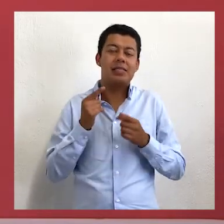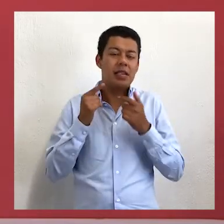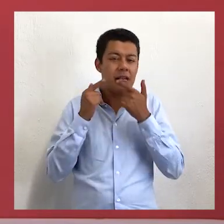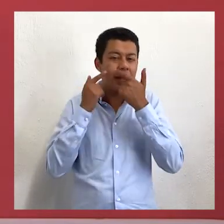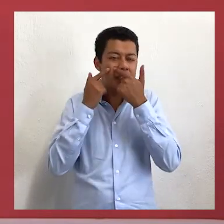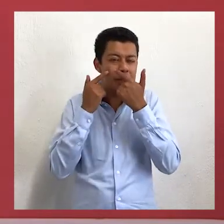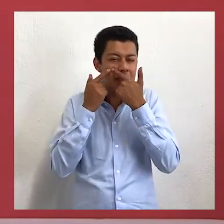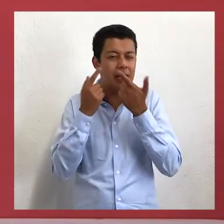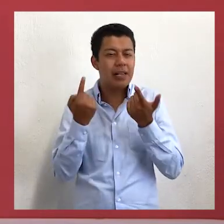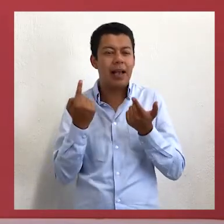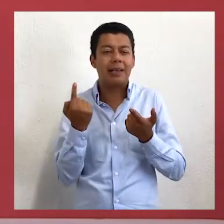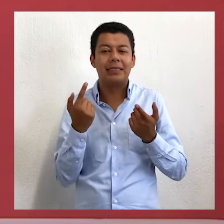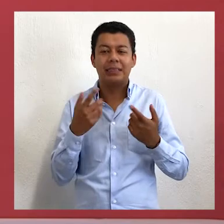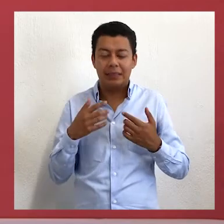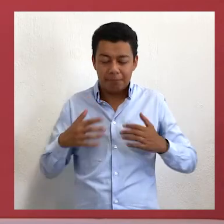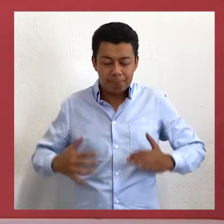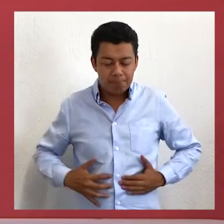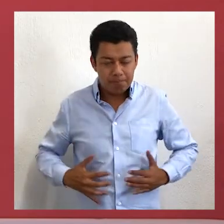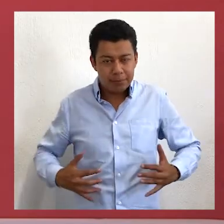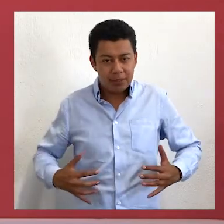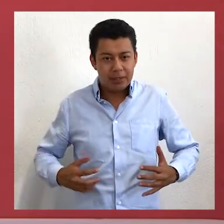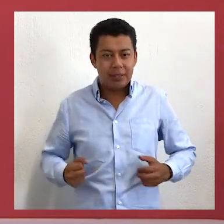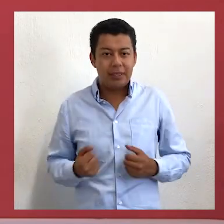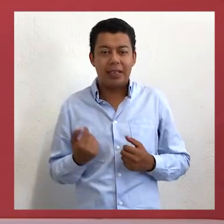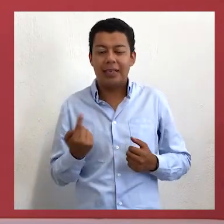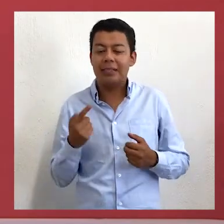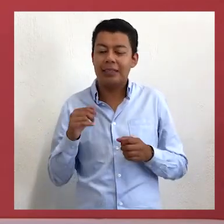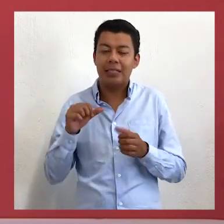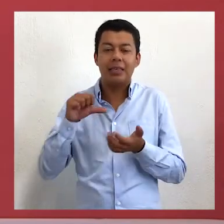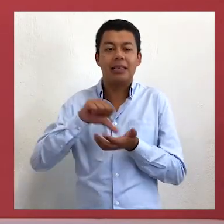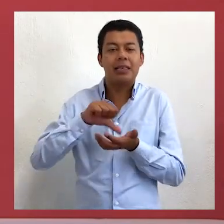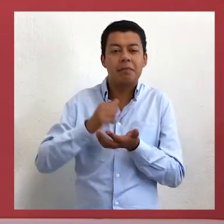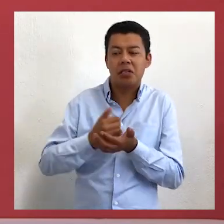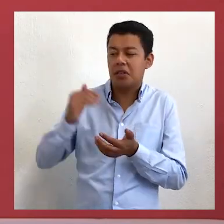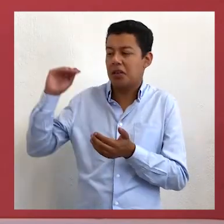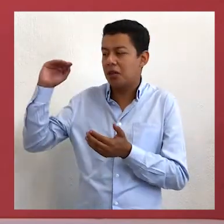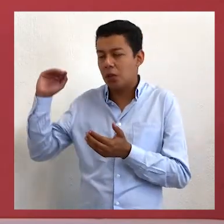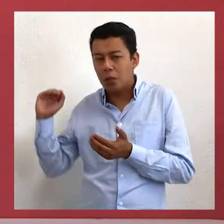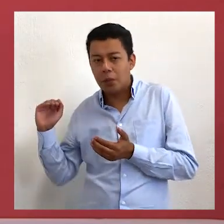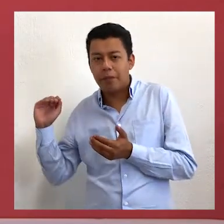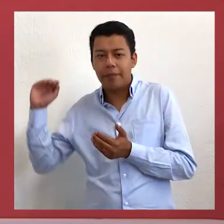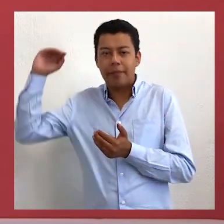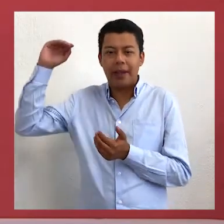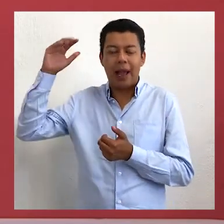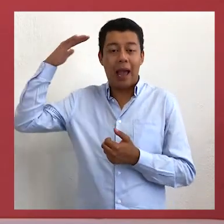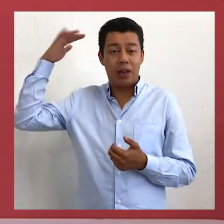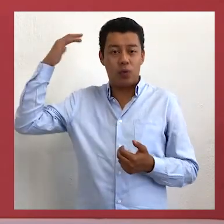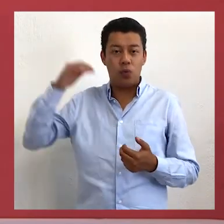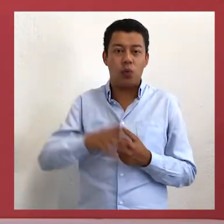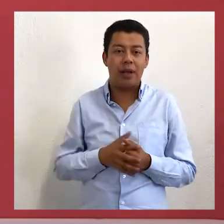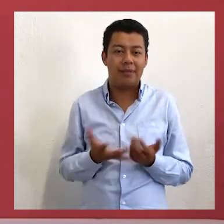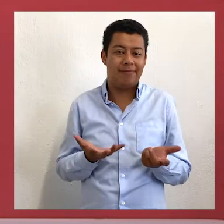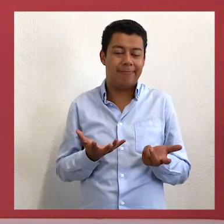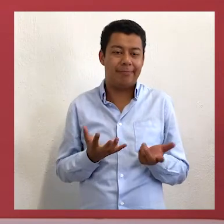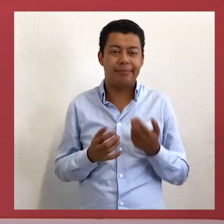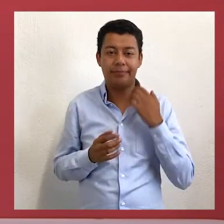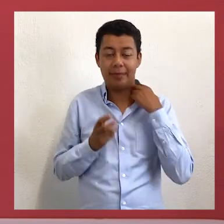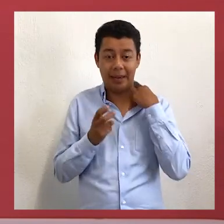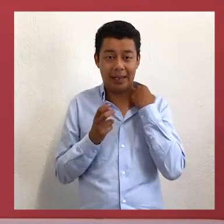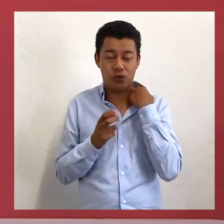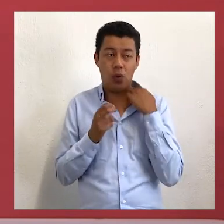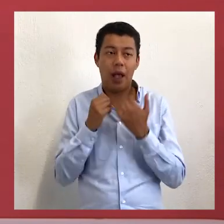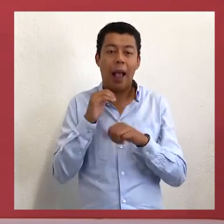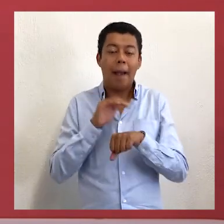barrito, que si subió de peso, que si no crece lo suficiente, esto ya no le ayuda. Los amigos,